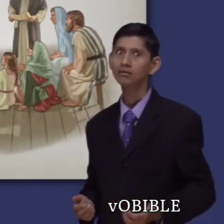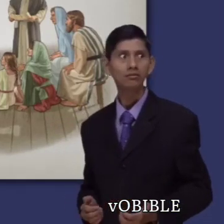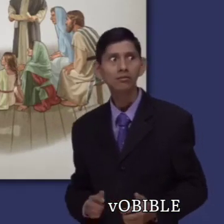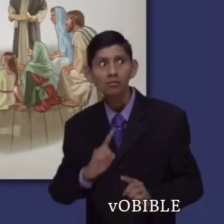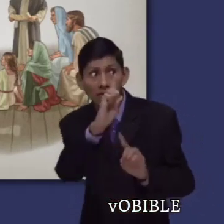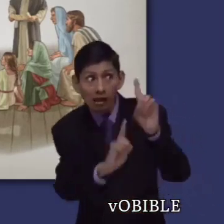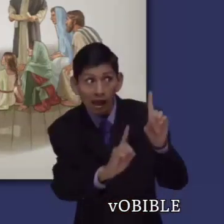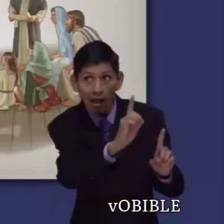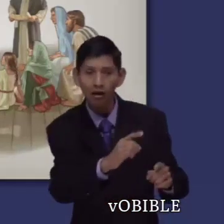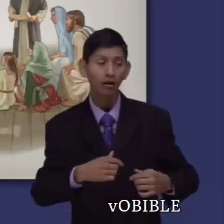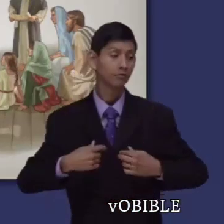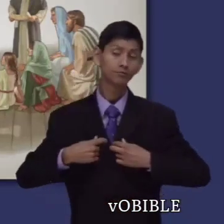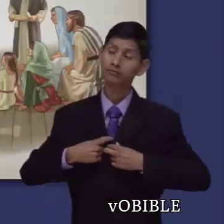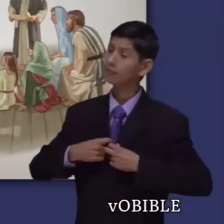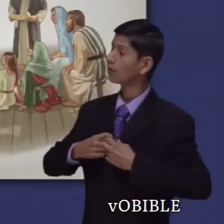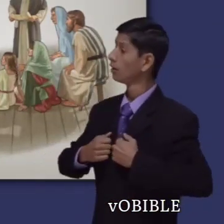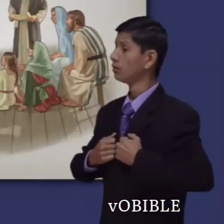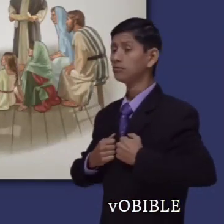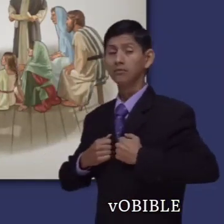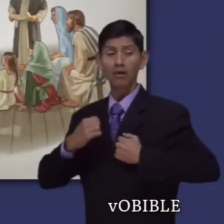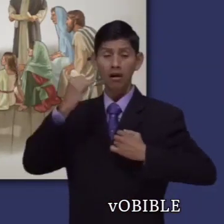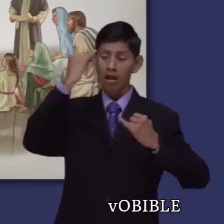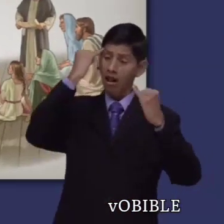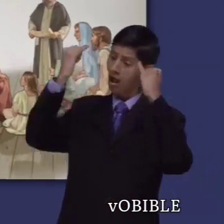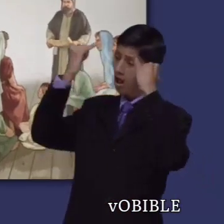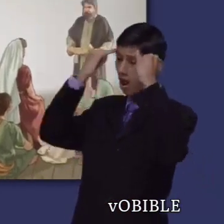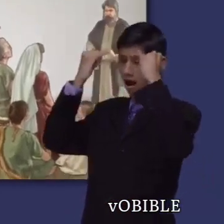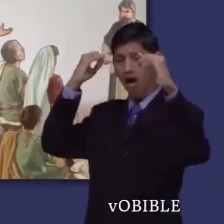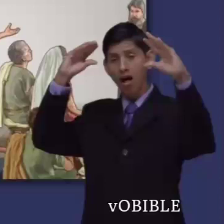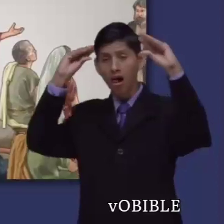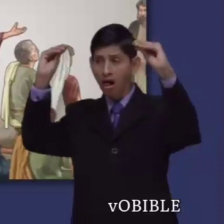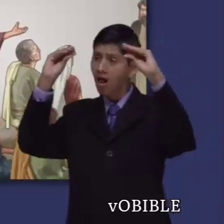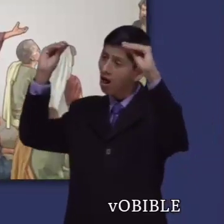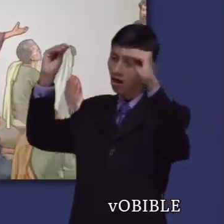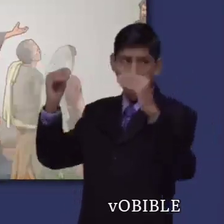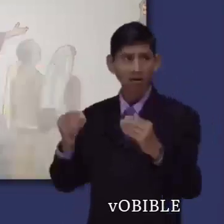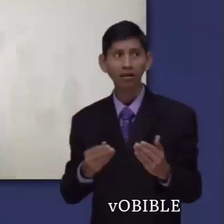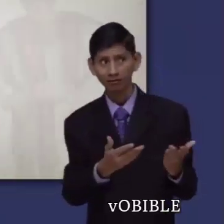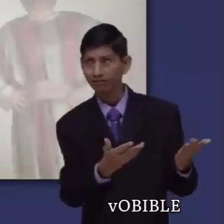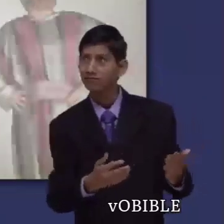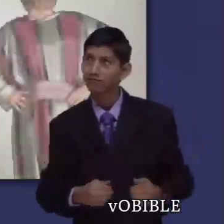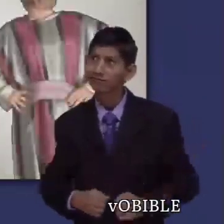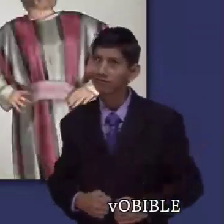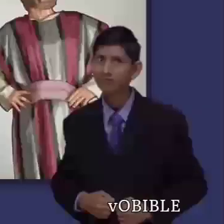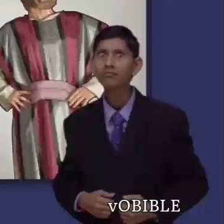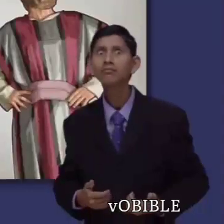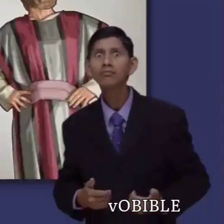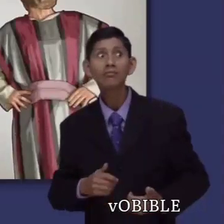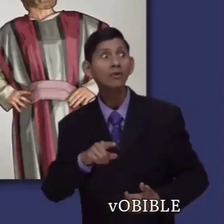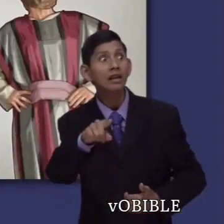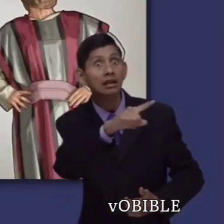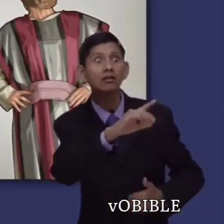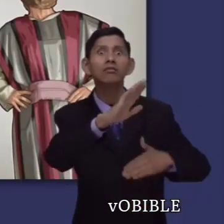Entre estos sucesos están el comienzo de una gran apostasía y la revelación del hombre que desafía la ley, un grupo